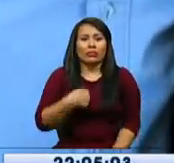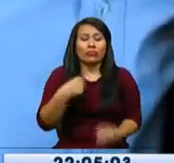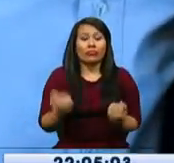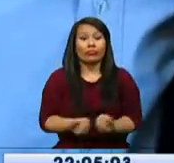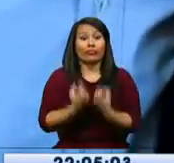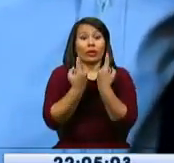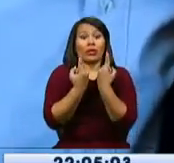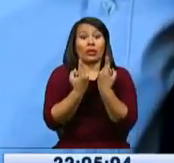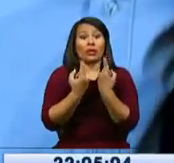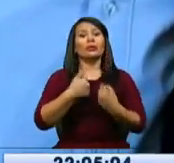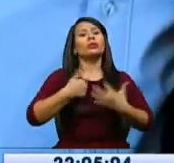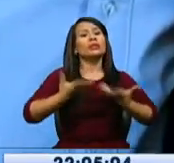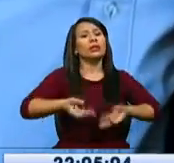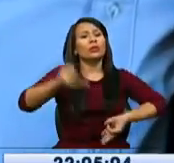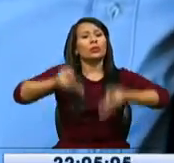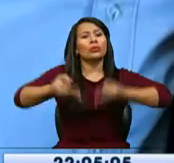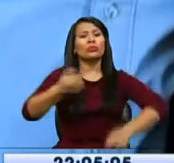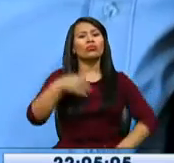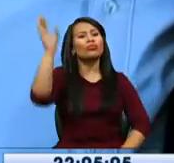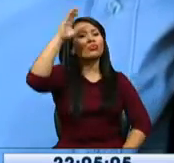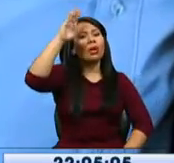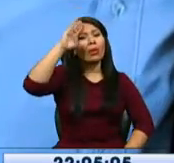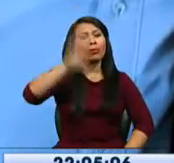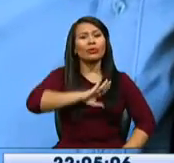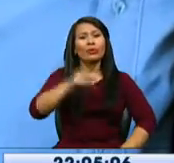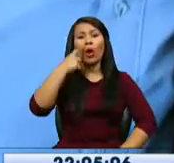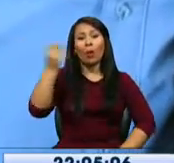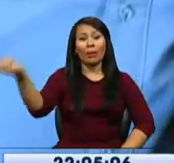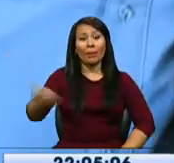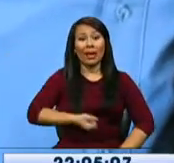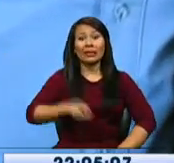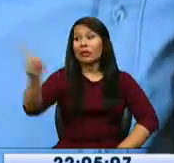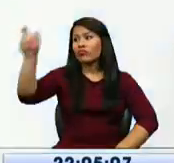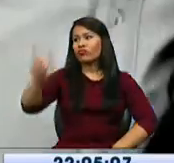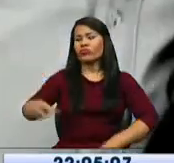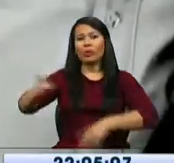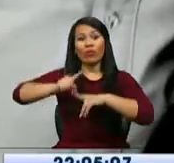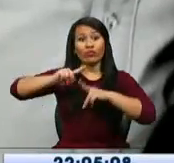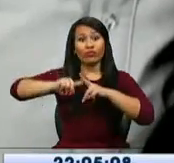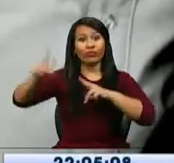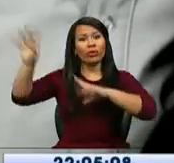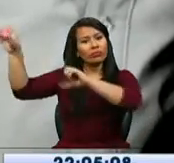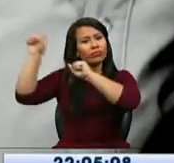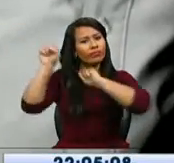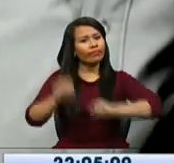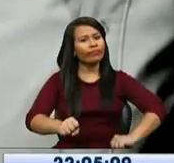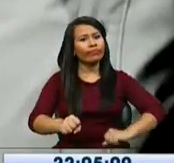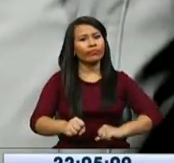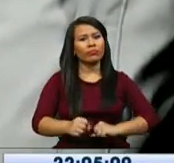Yo quiero justicia, señor, que le cojan a este asesino.